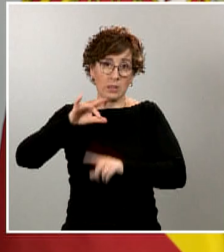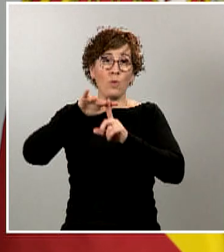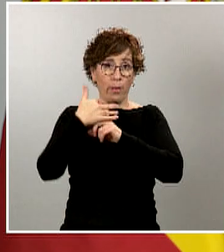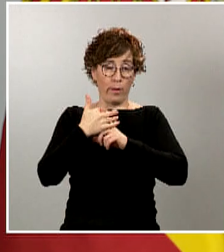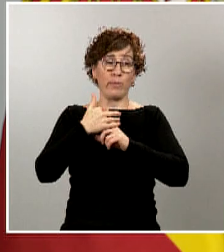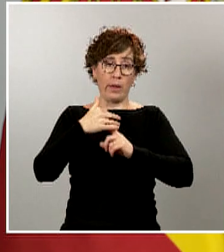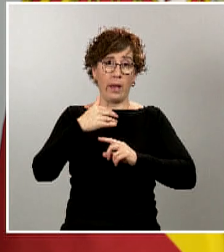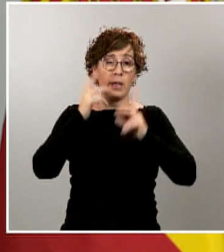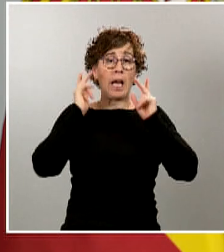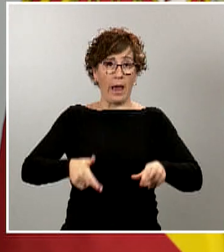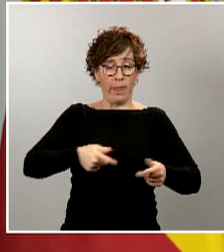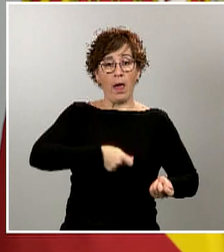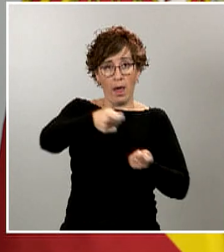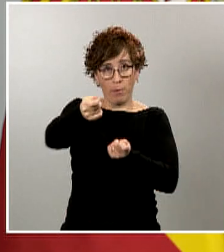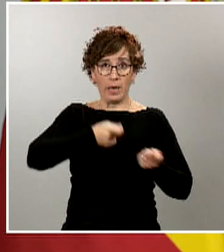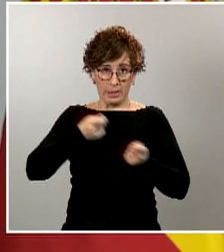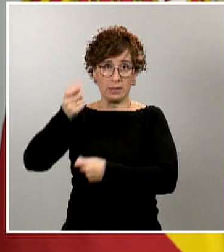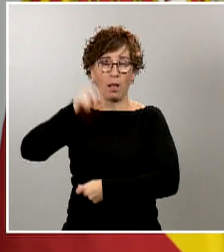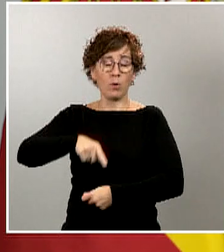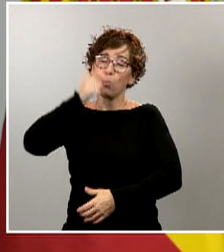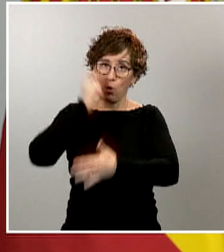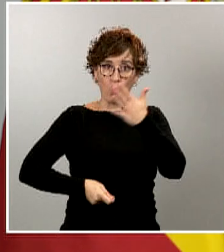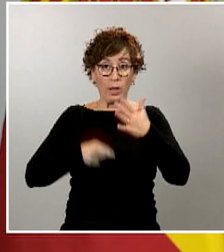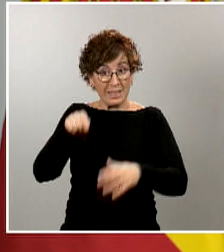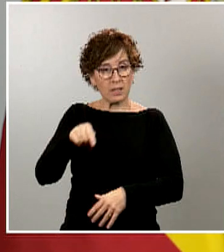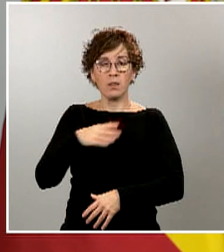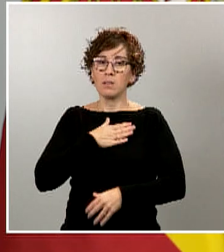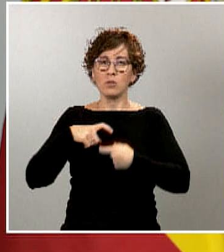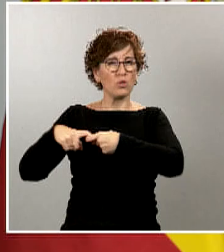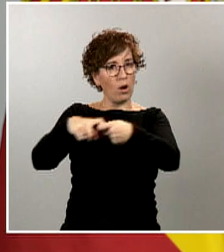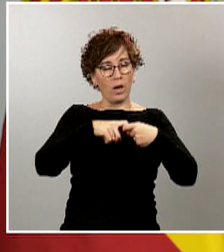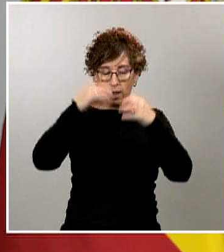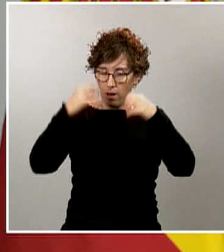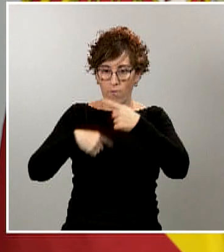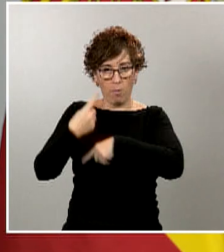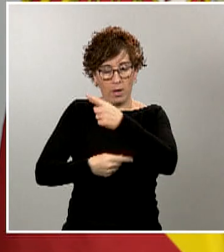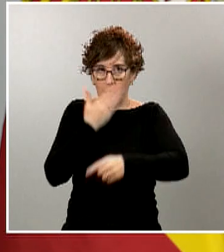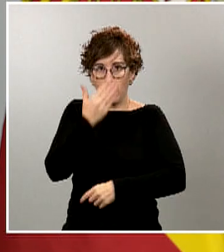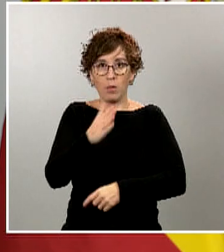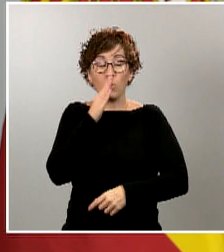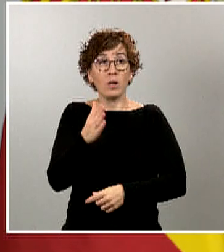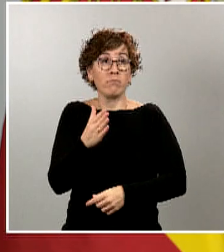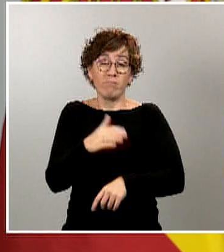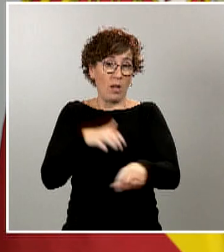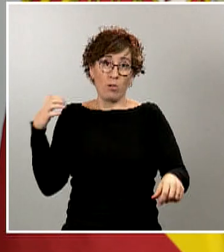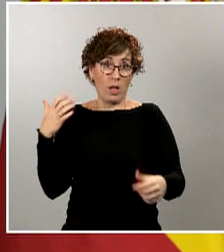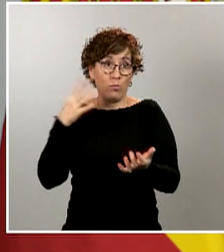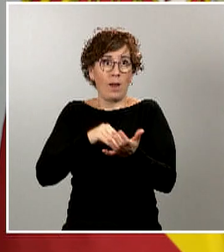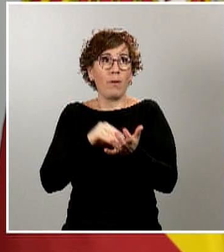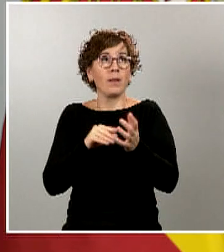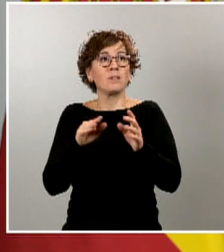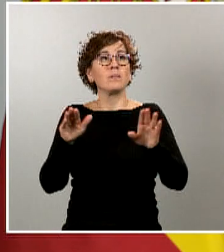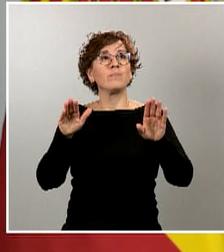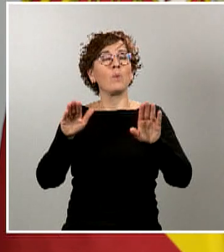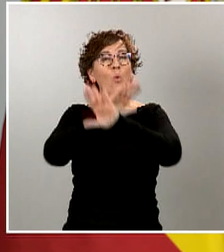toda nuestra solidaridad con los familiares que muchas veces no han podido dar ese último adiós. Quiero decir que tanto el Ejército